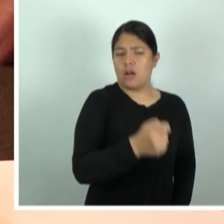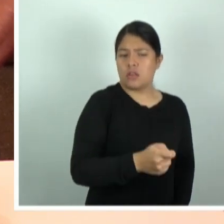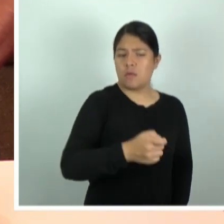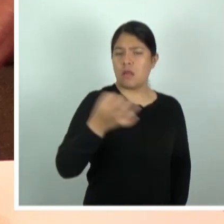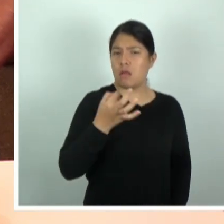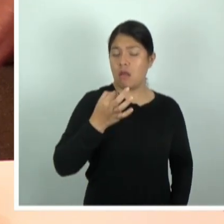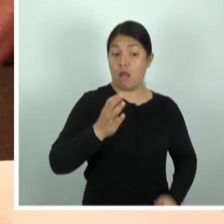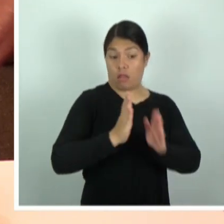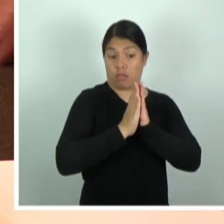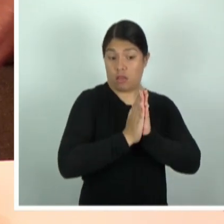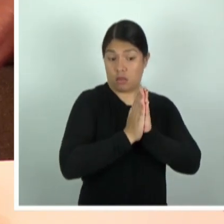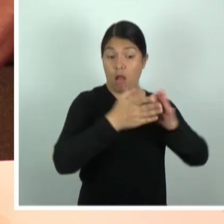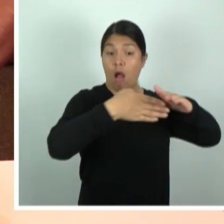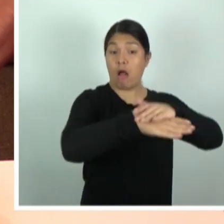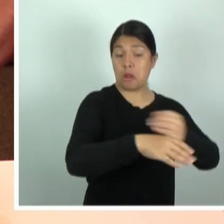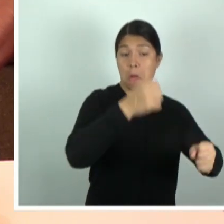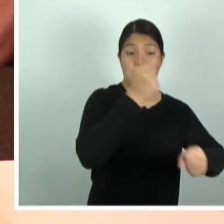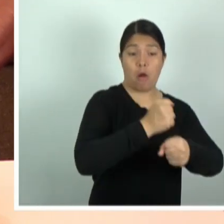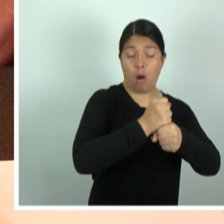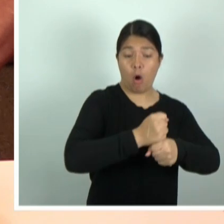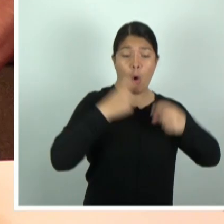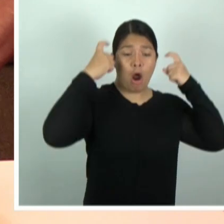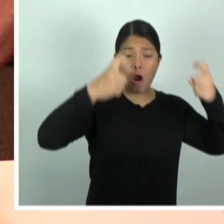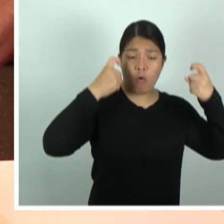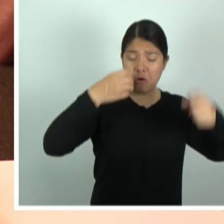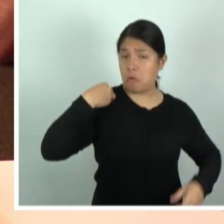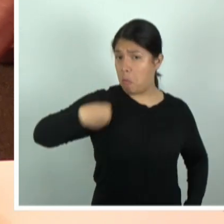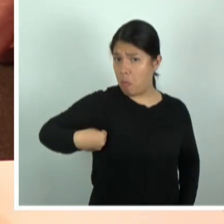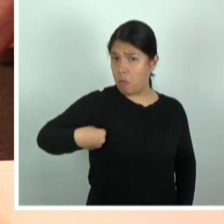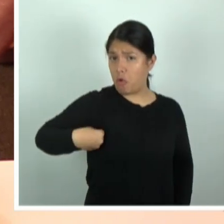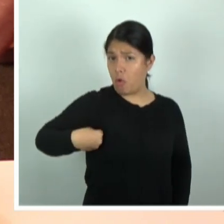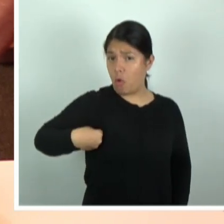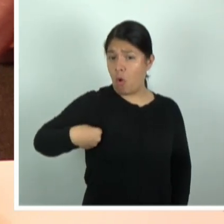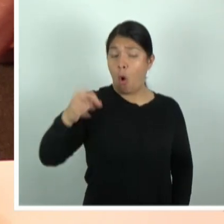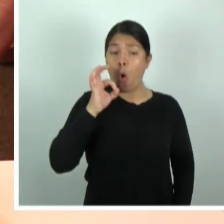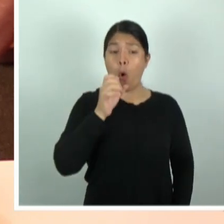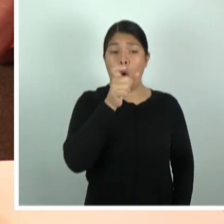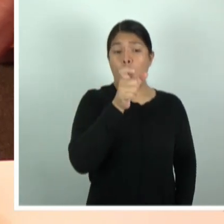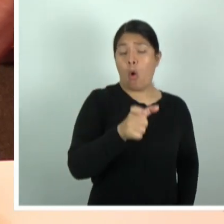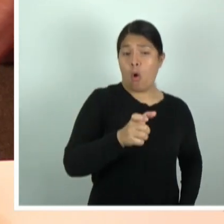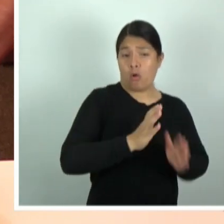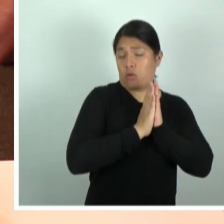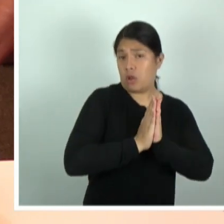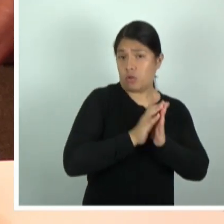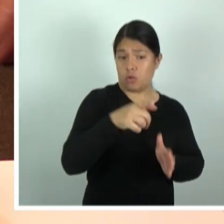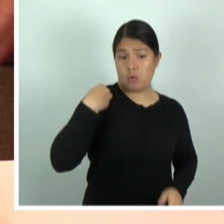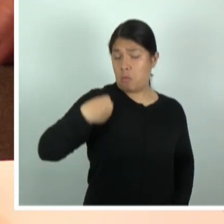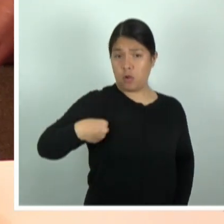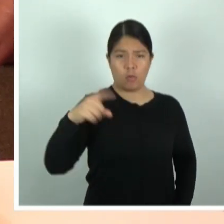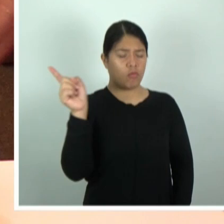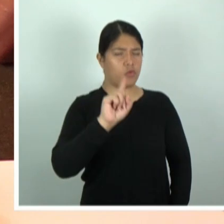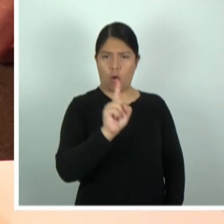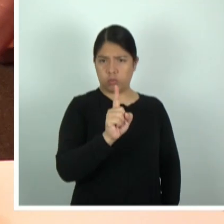por obras, no por propio esfuerzo. Tampoco eres santo por la razón como tú te